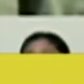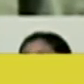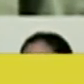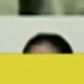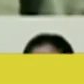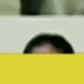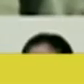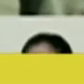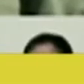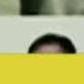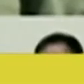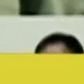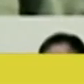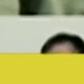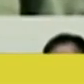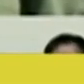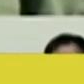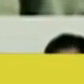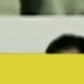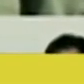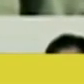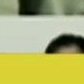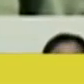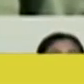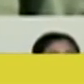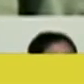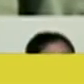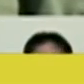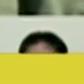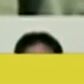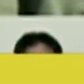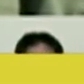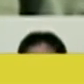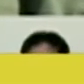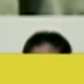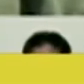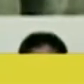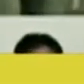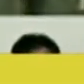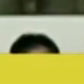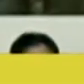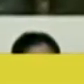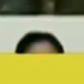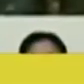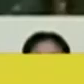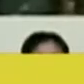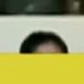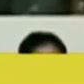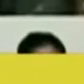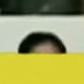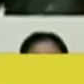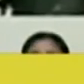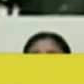de la nación y sus pilares fundamentales son la disciplina, la obediencia y la subordinación, siendo nuestro accionar guiado en base